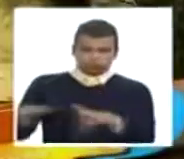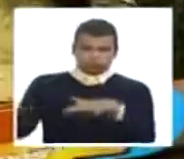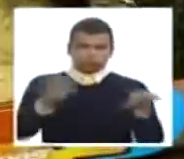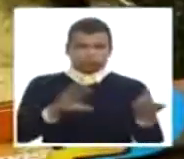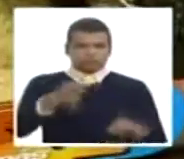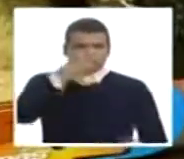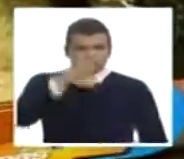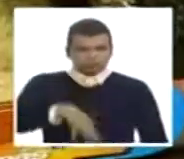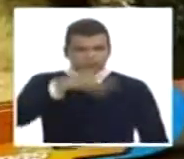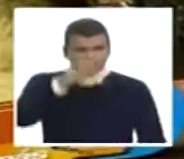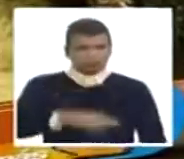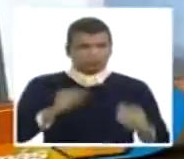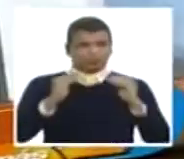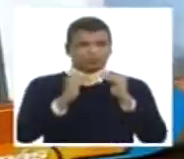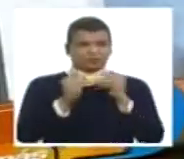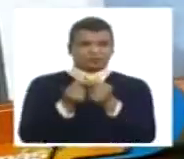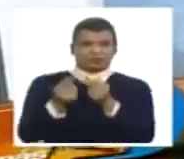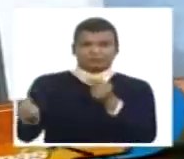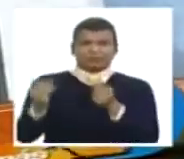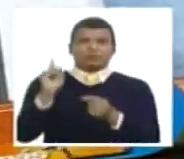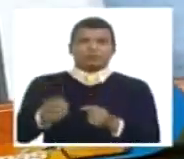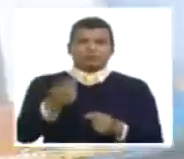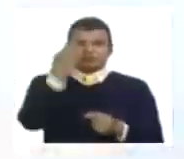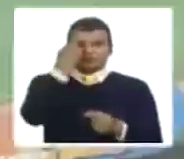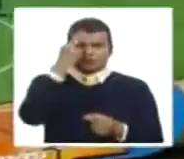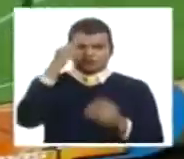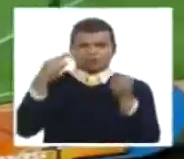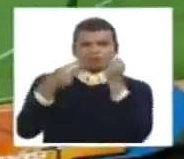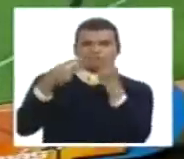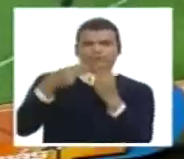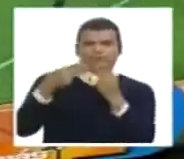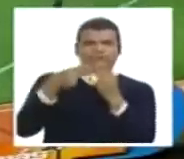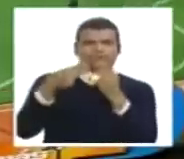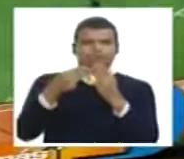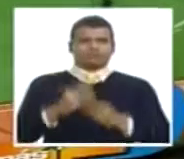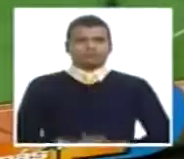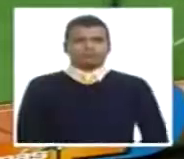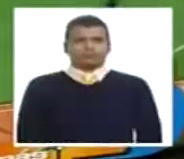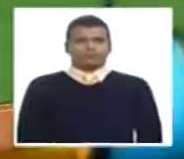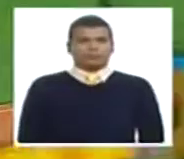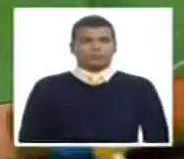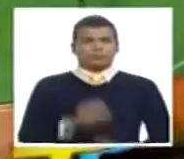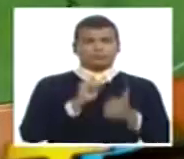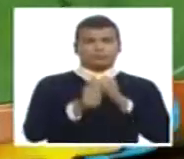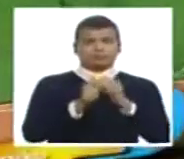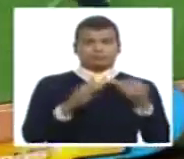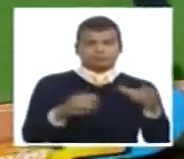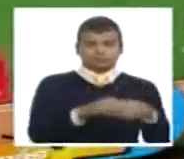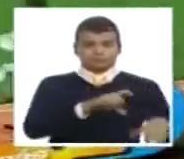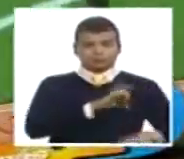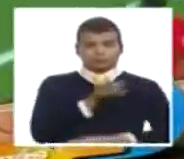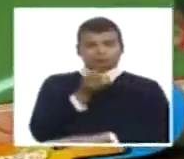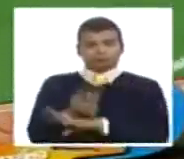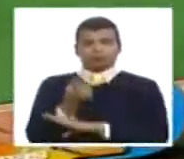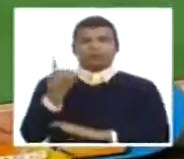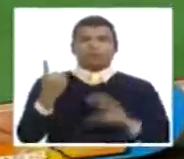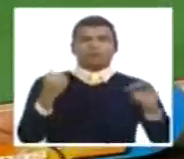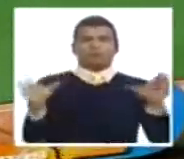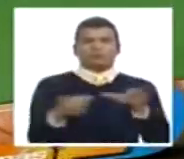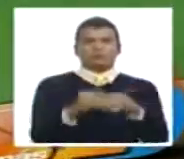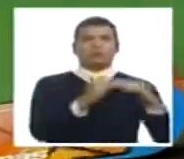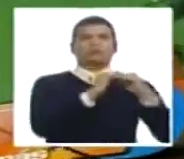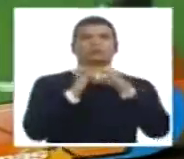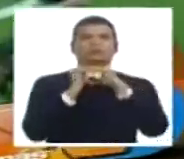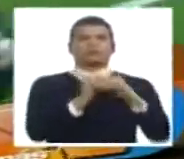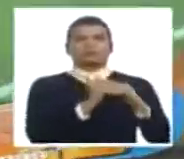de sus vecinos. Dice que todo obedece a un error de Encali. En deportes, Deportivo Cali le ganó 1-0 a La Equidad en